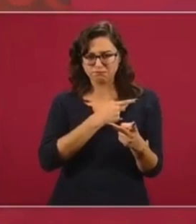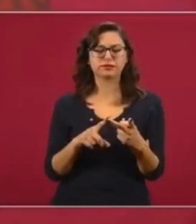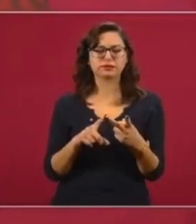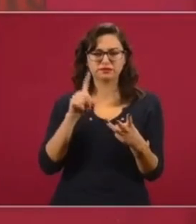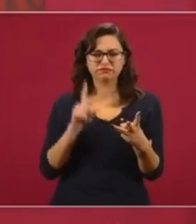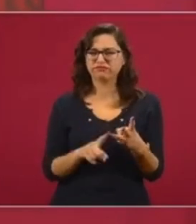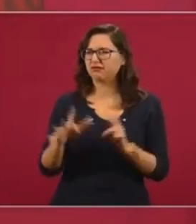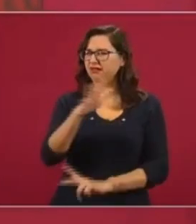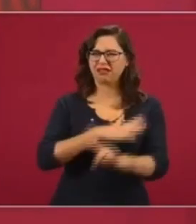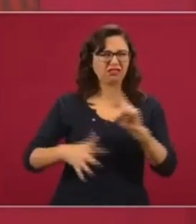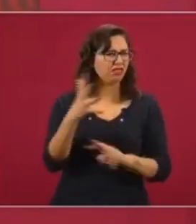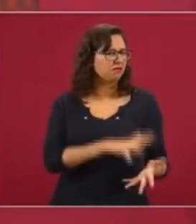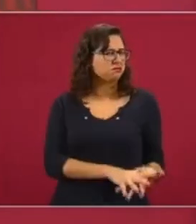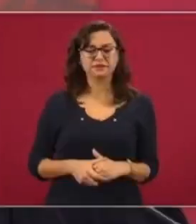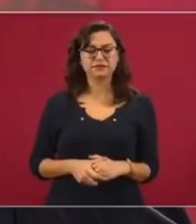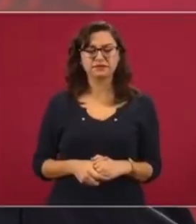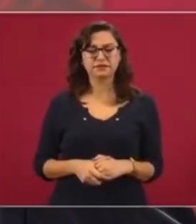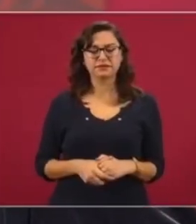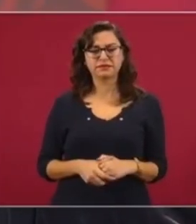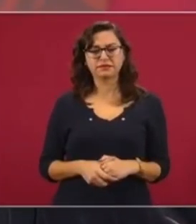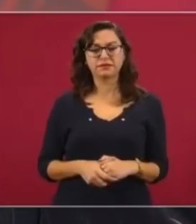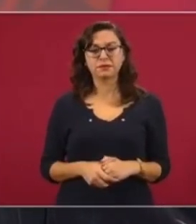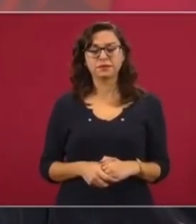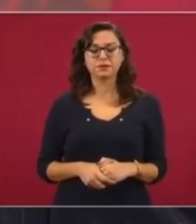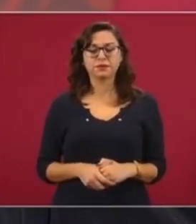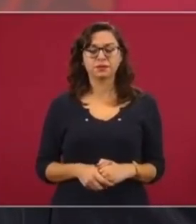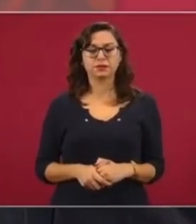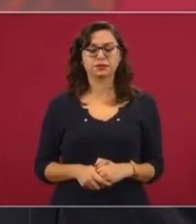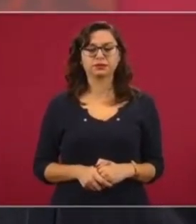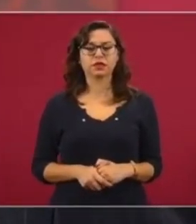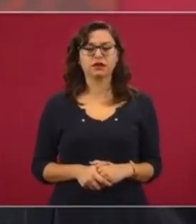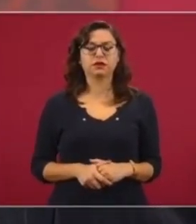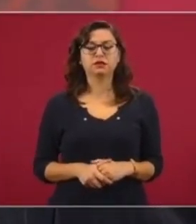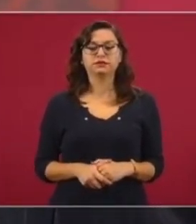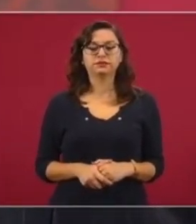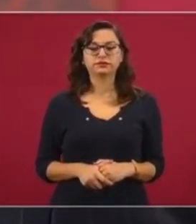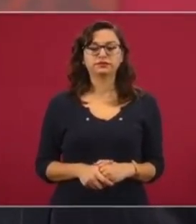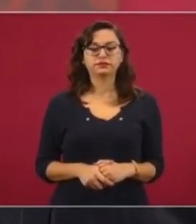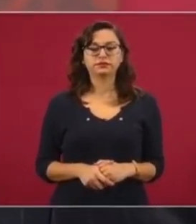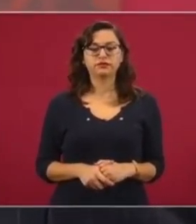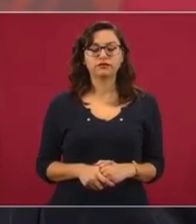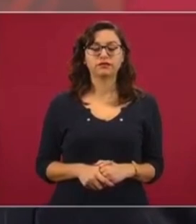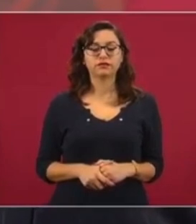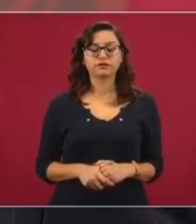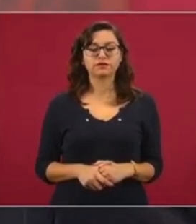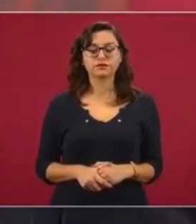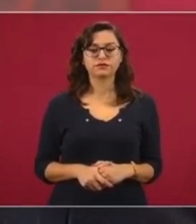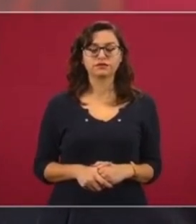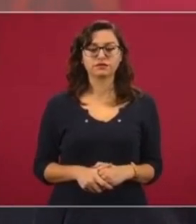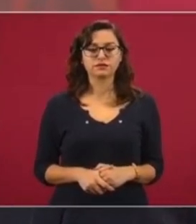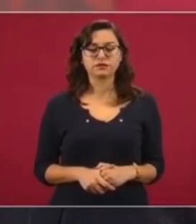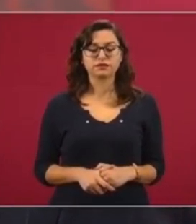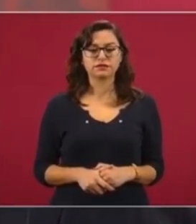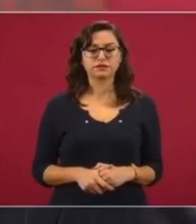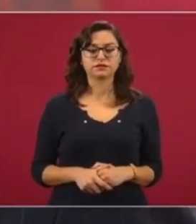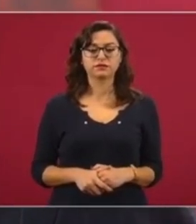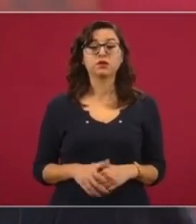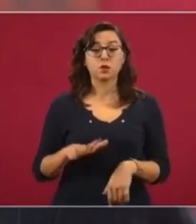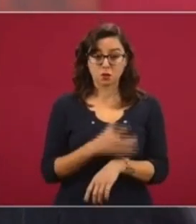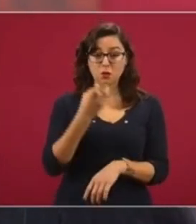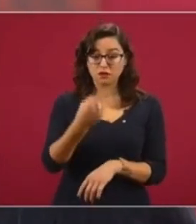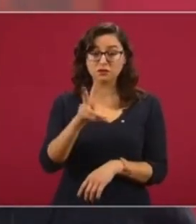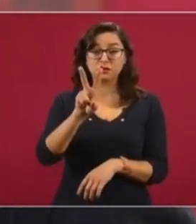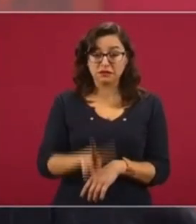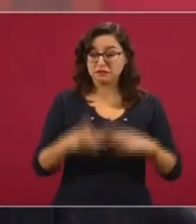pobreza, de la inseguridad, de la violencia. Por eso fue milagroso de que el pueblo de